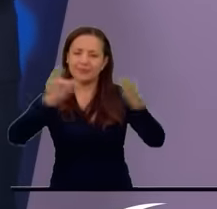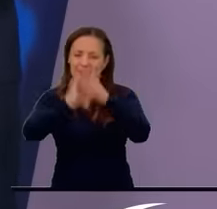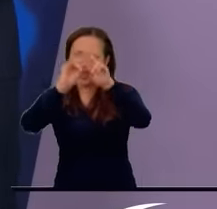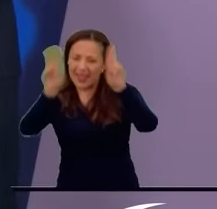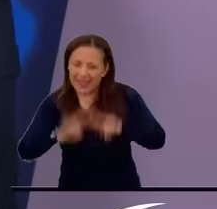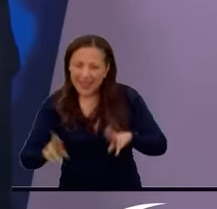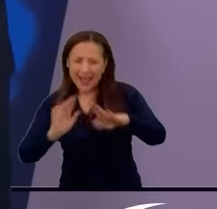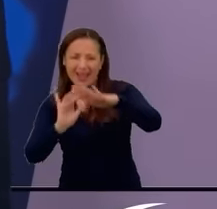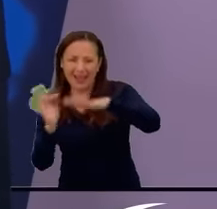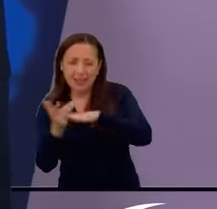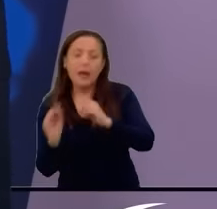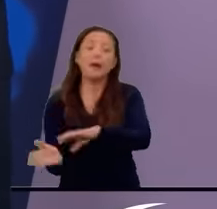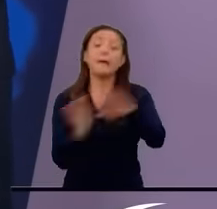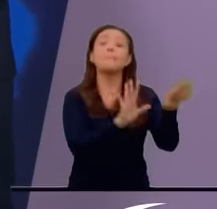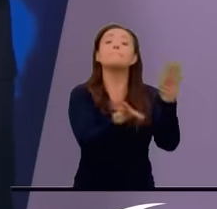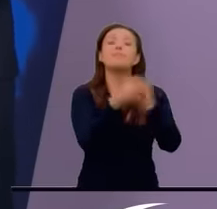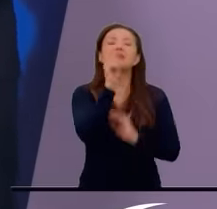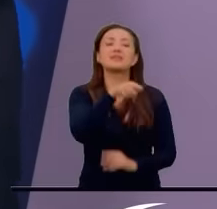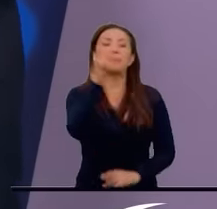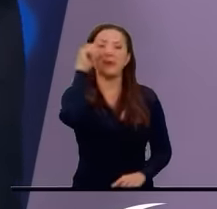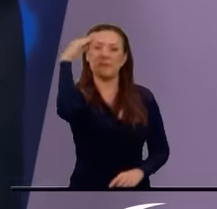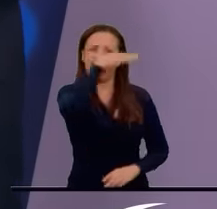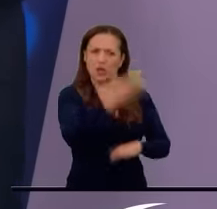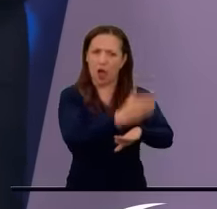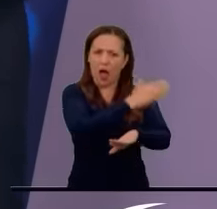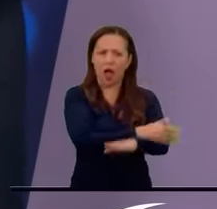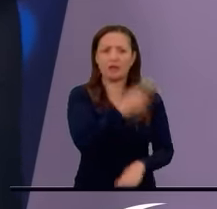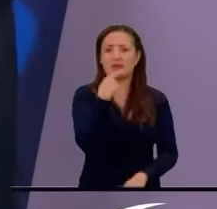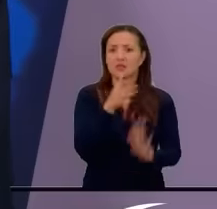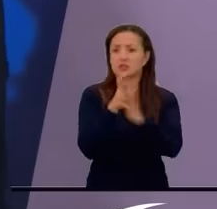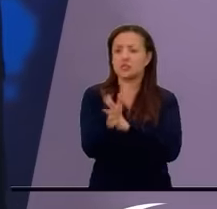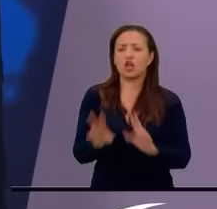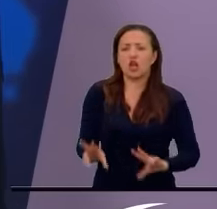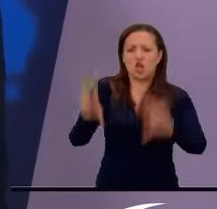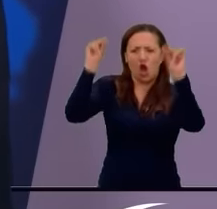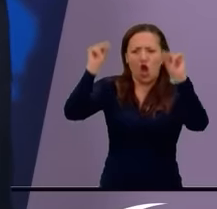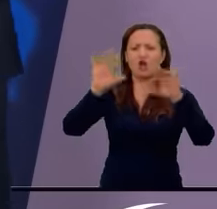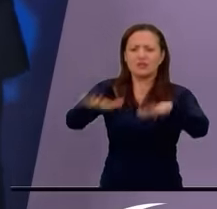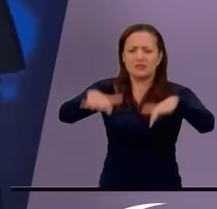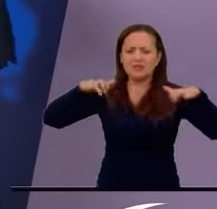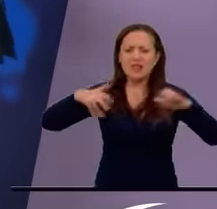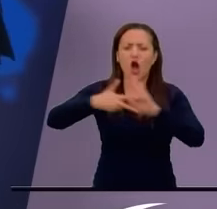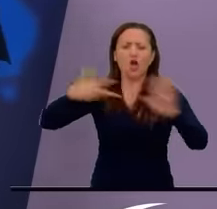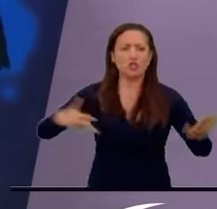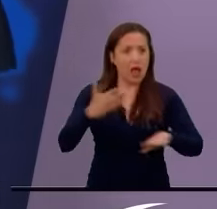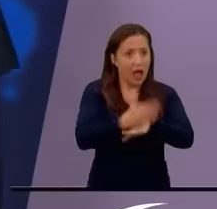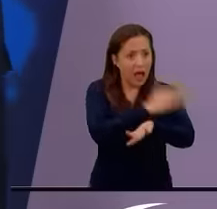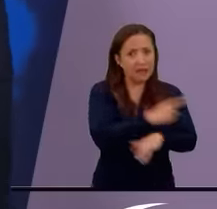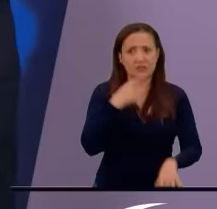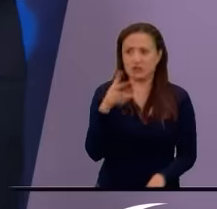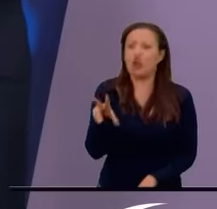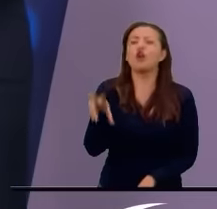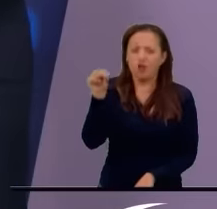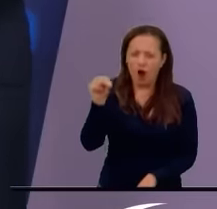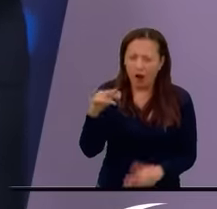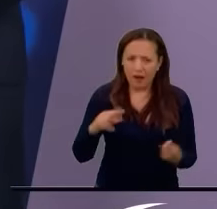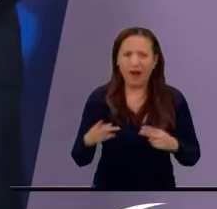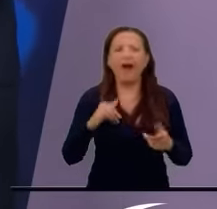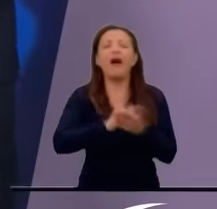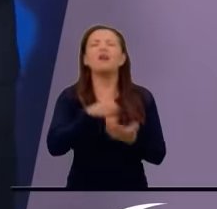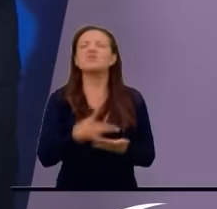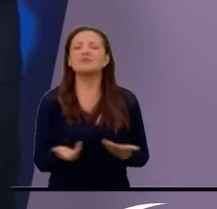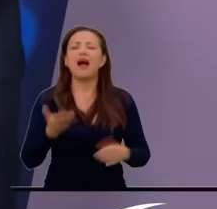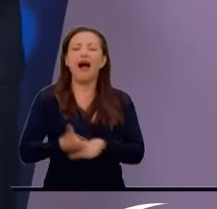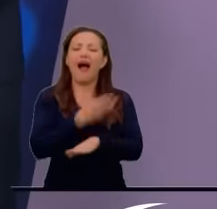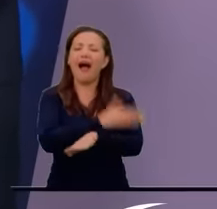veces que el presidente Gustavo Petro ha dicho no a una constituyente. Y una de ellas, precisamente, fue en el debate de